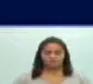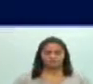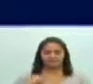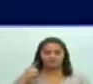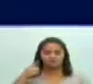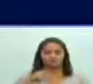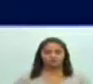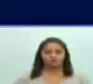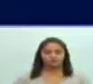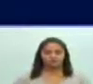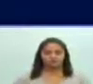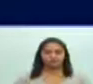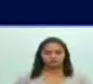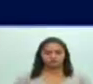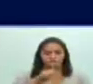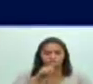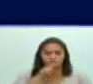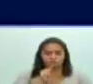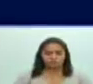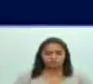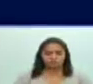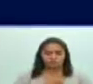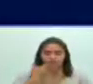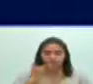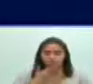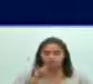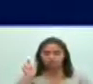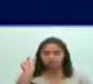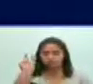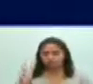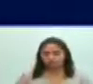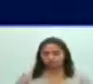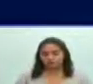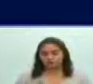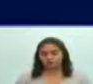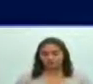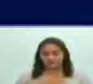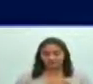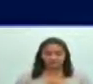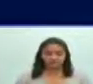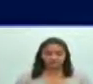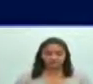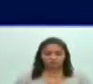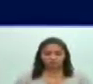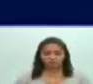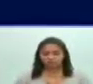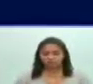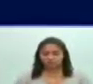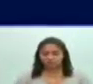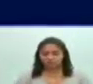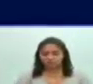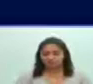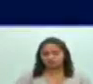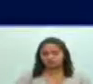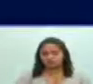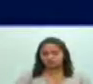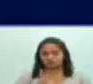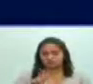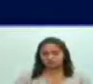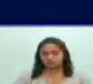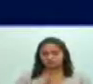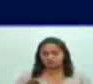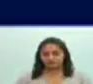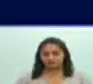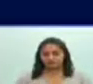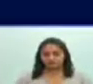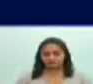un poema. Recuerden que estas formas que se encuentran enclíticas o proclíticas al verbo son